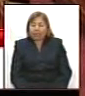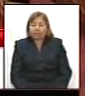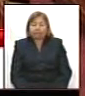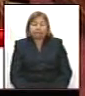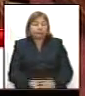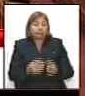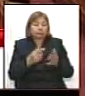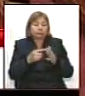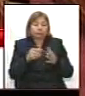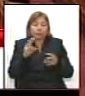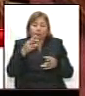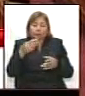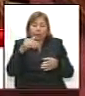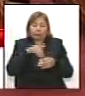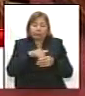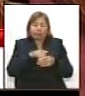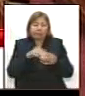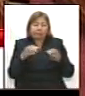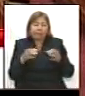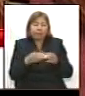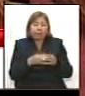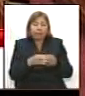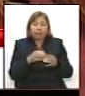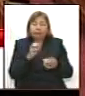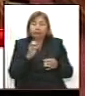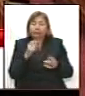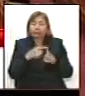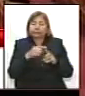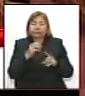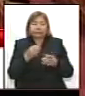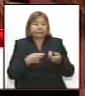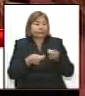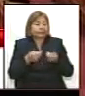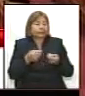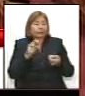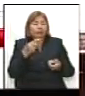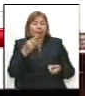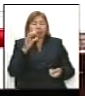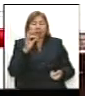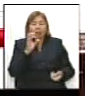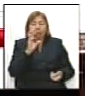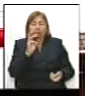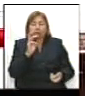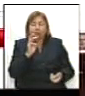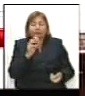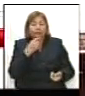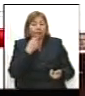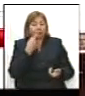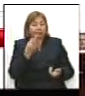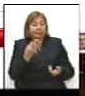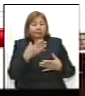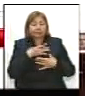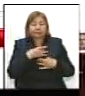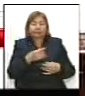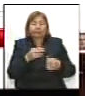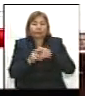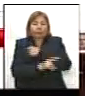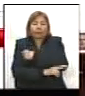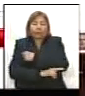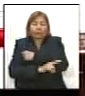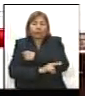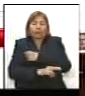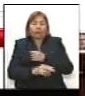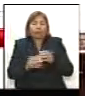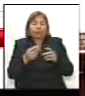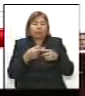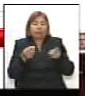Pendiente de segunda votación de la Comisión de Comercio Exterior, proyecto de ley 1906. Se propone declarar de interés nacional la promoción